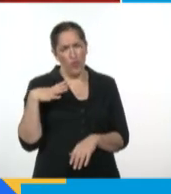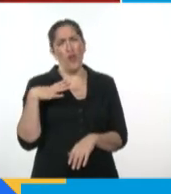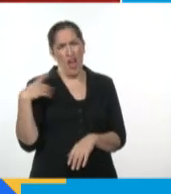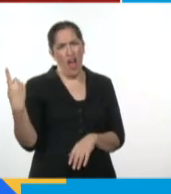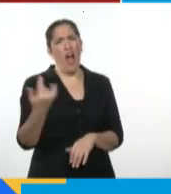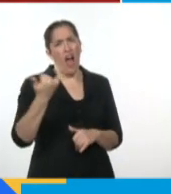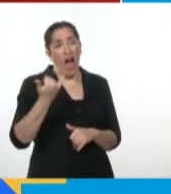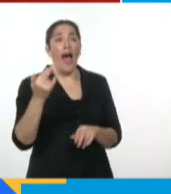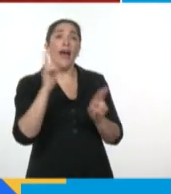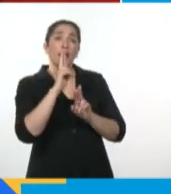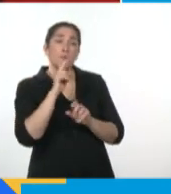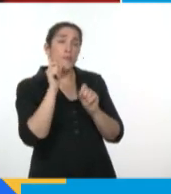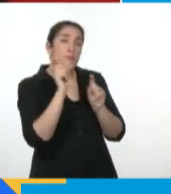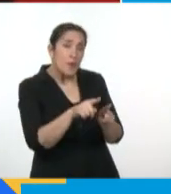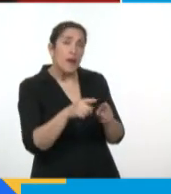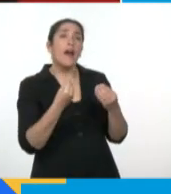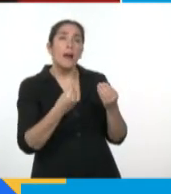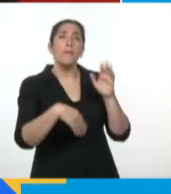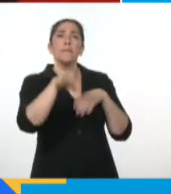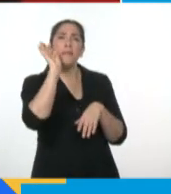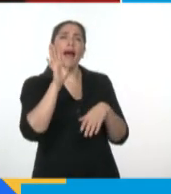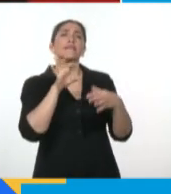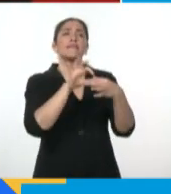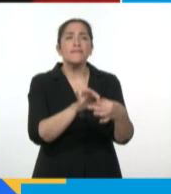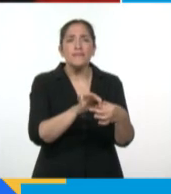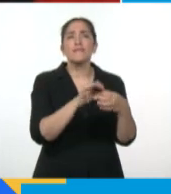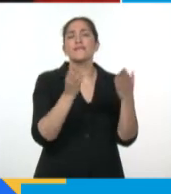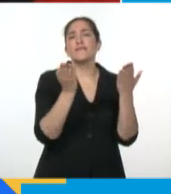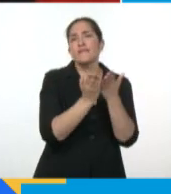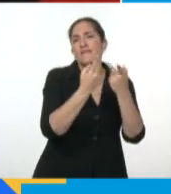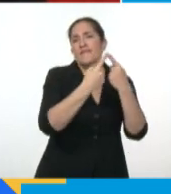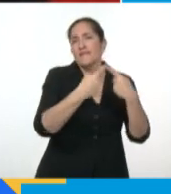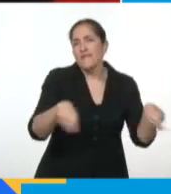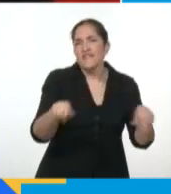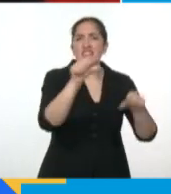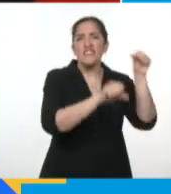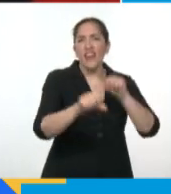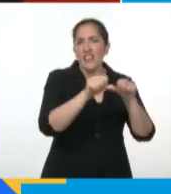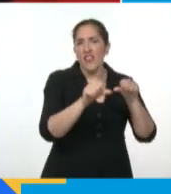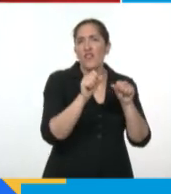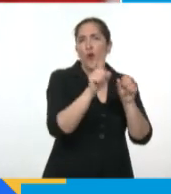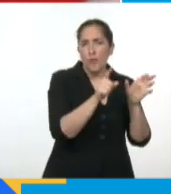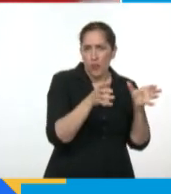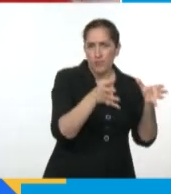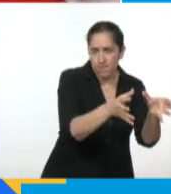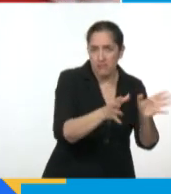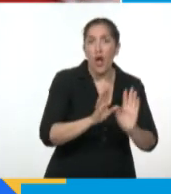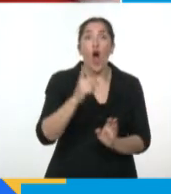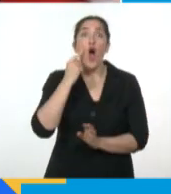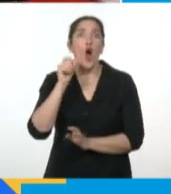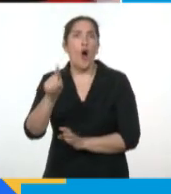las niñas están mucho más adaptadas para determinados repertorios científicos y los varones